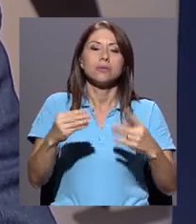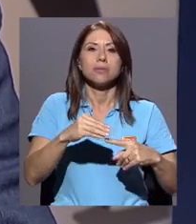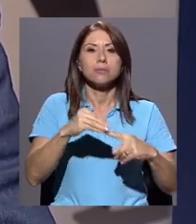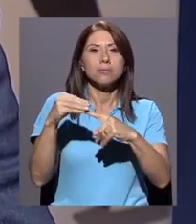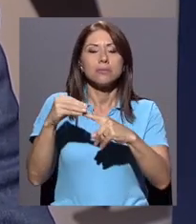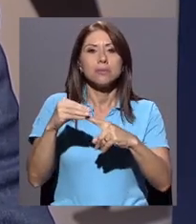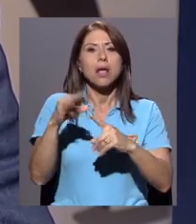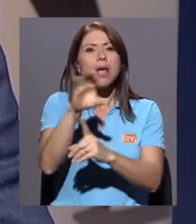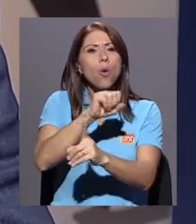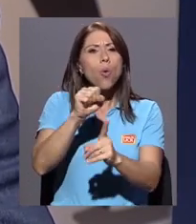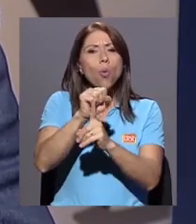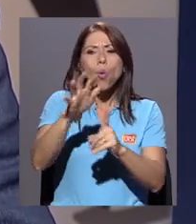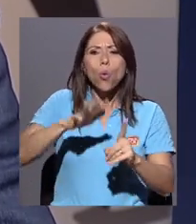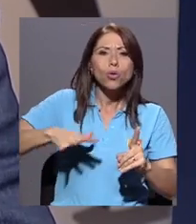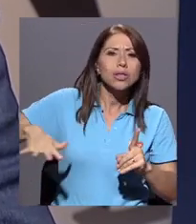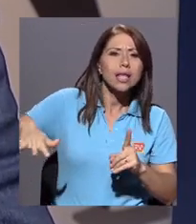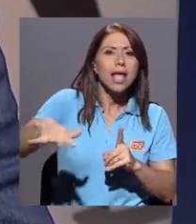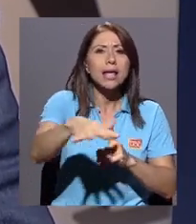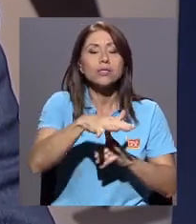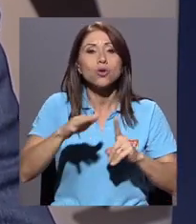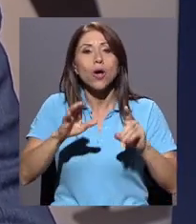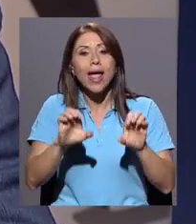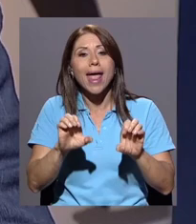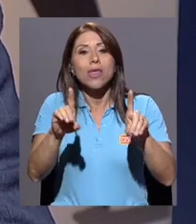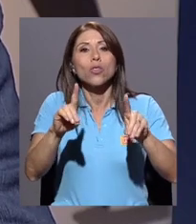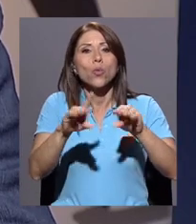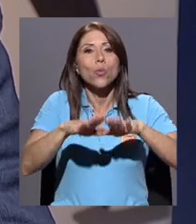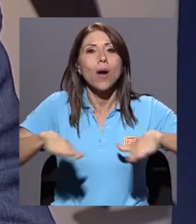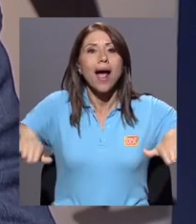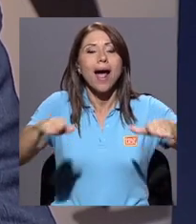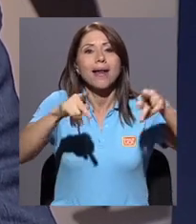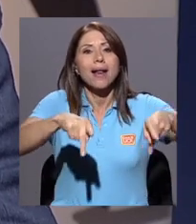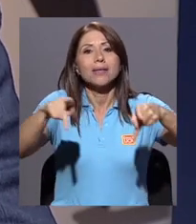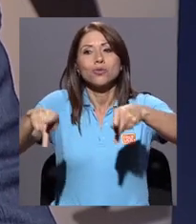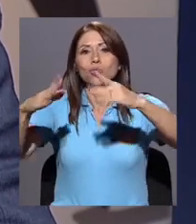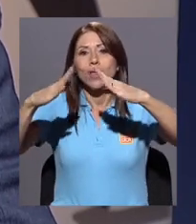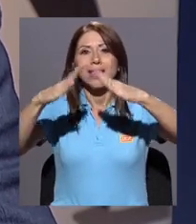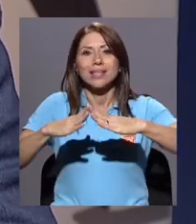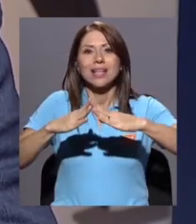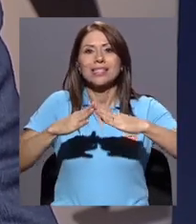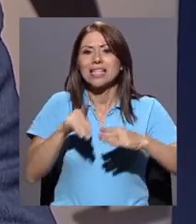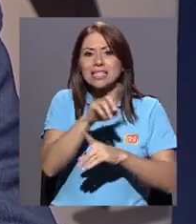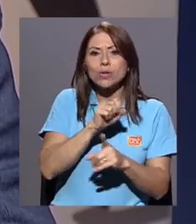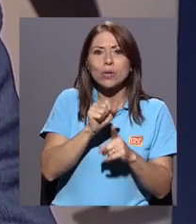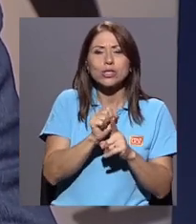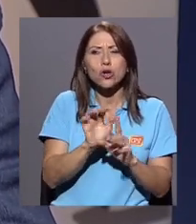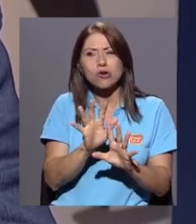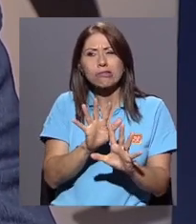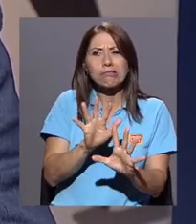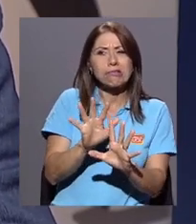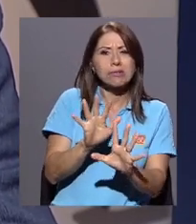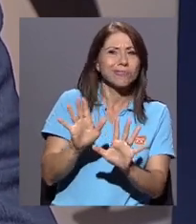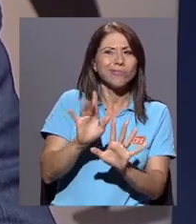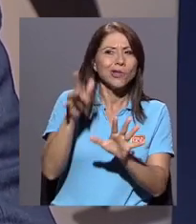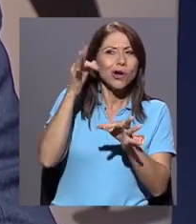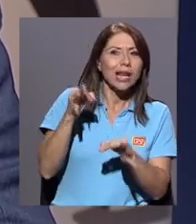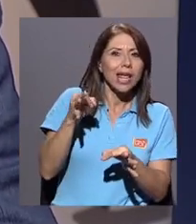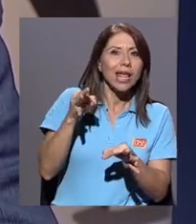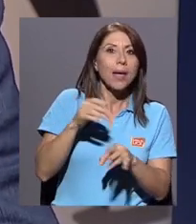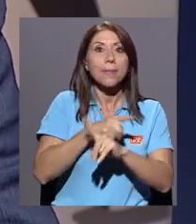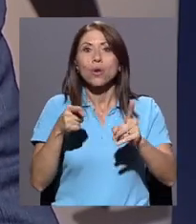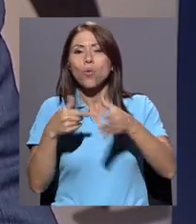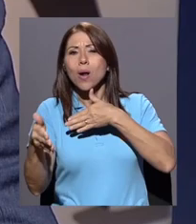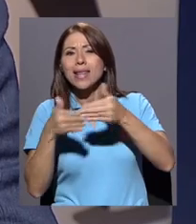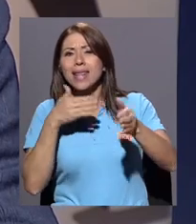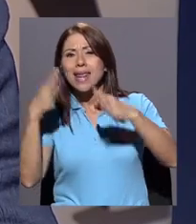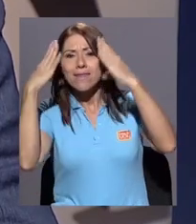contexto, digamos, de educar a la ciudadanía, cómo balancear este escepticismo frente a cualquier tipo de información con la idea de